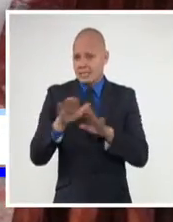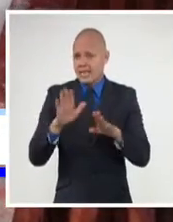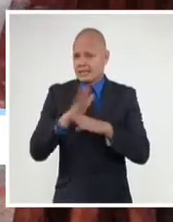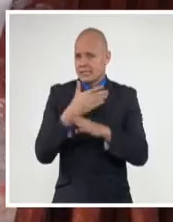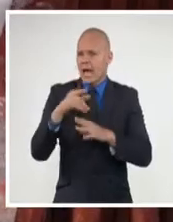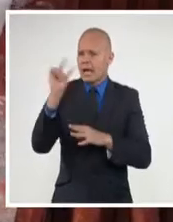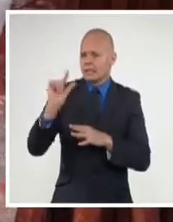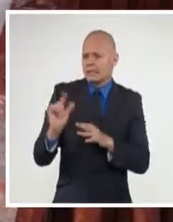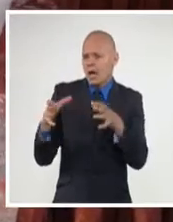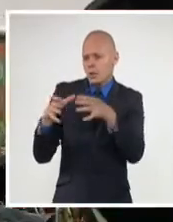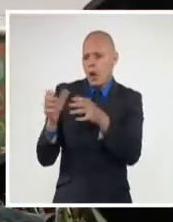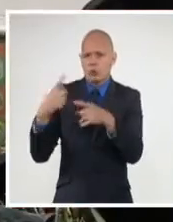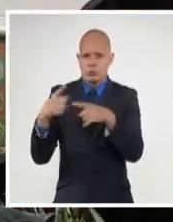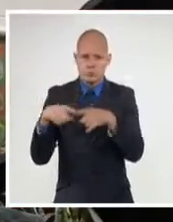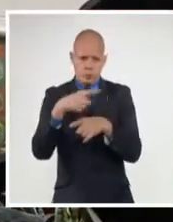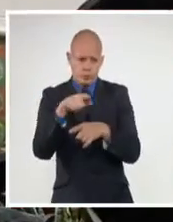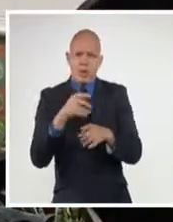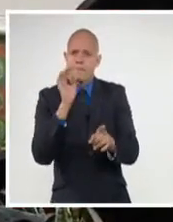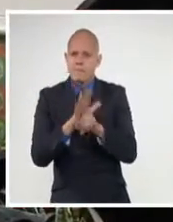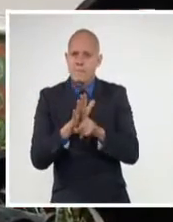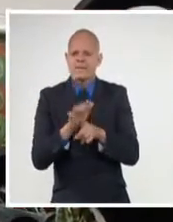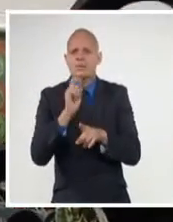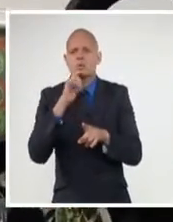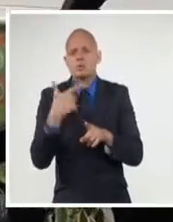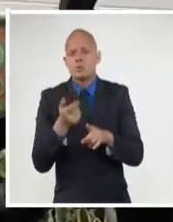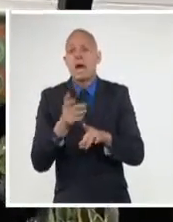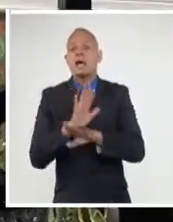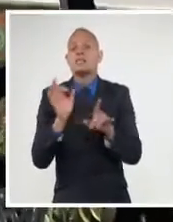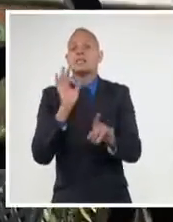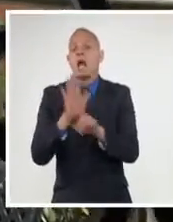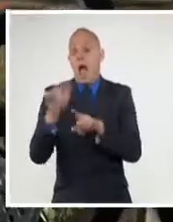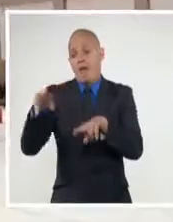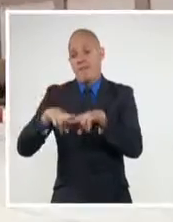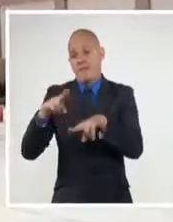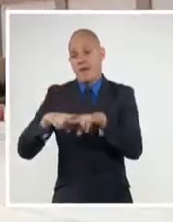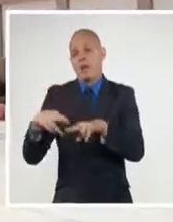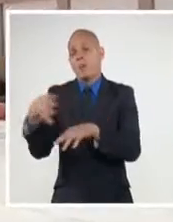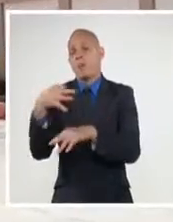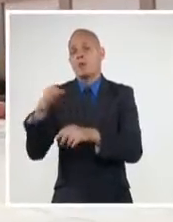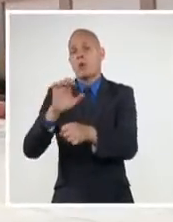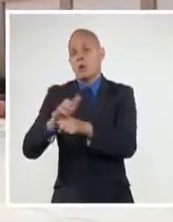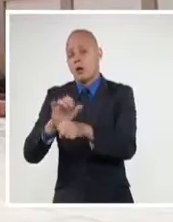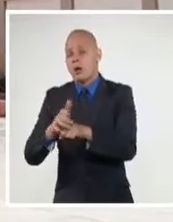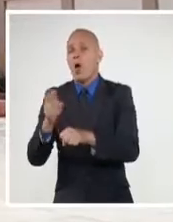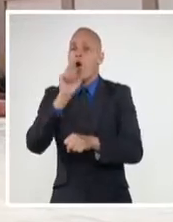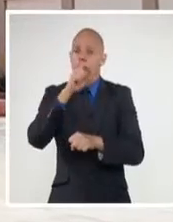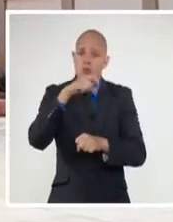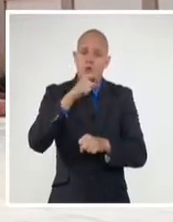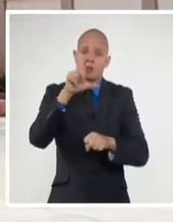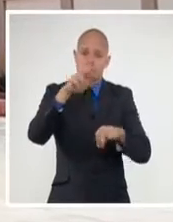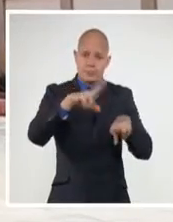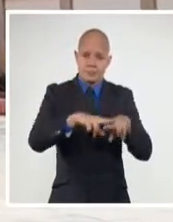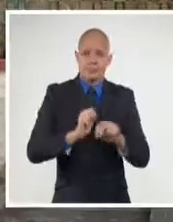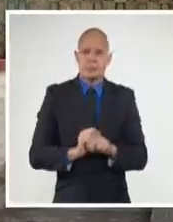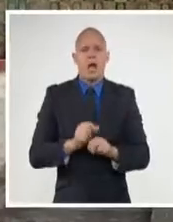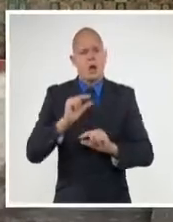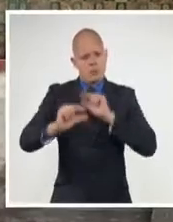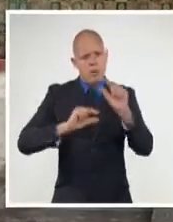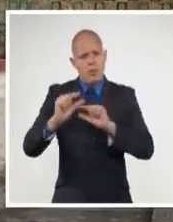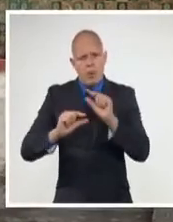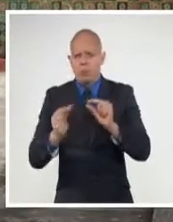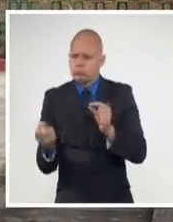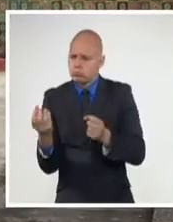Italia-Cuba. Comenzó por las casas de cultura municipales de Arroyo Naranjo, Cotorro y Centro Habana, y la experiencia constituirá un modelo a